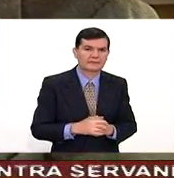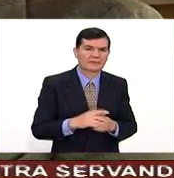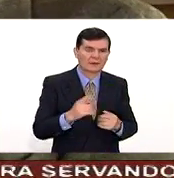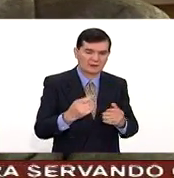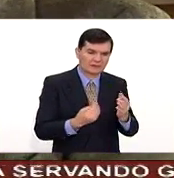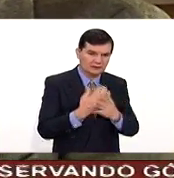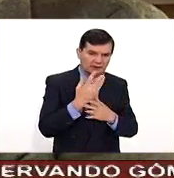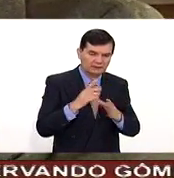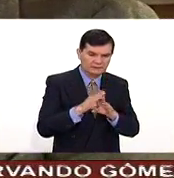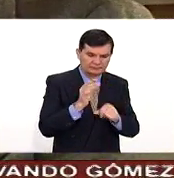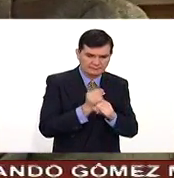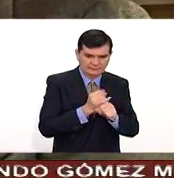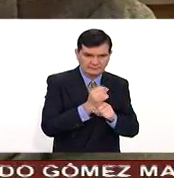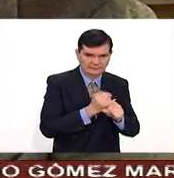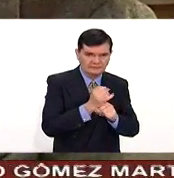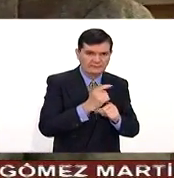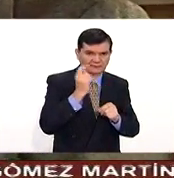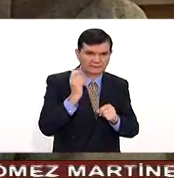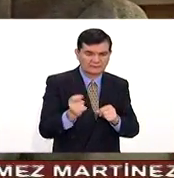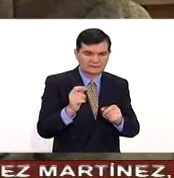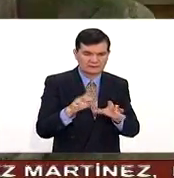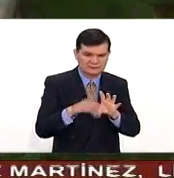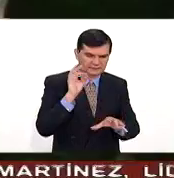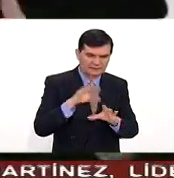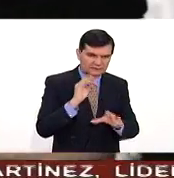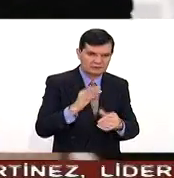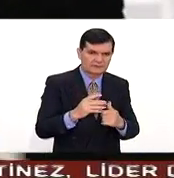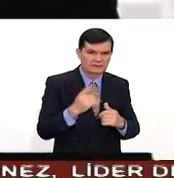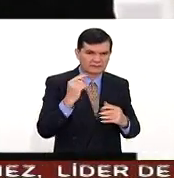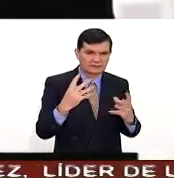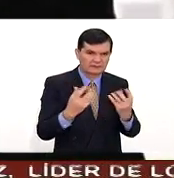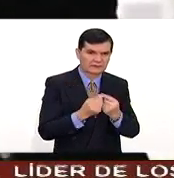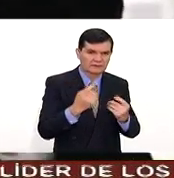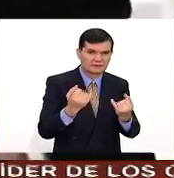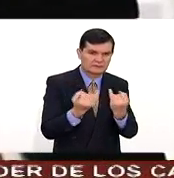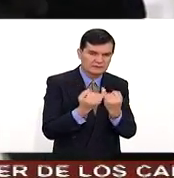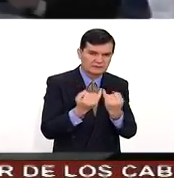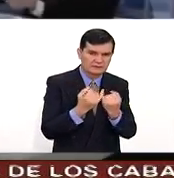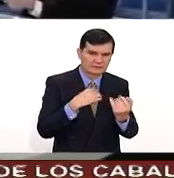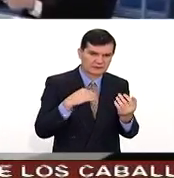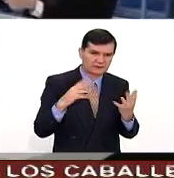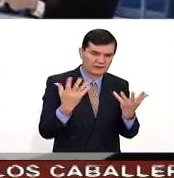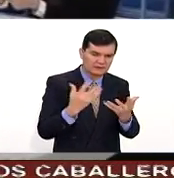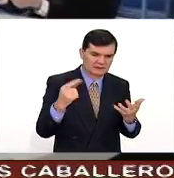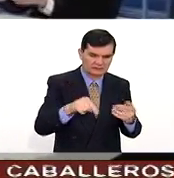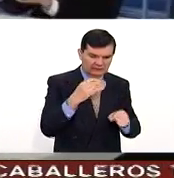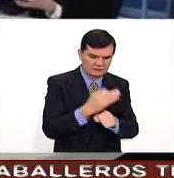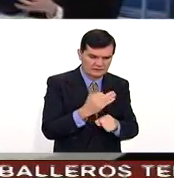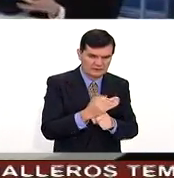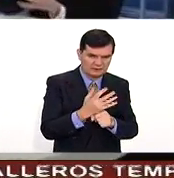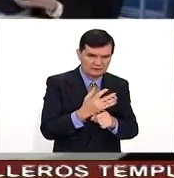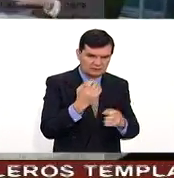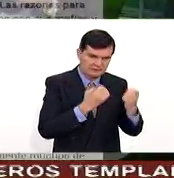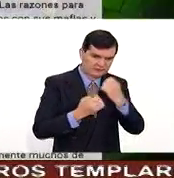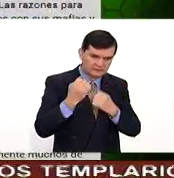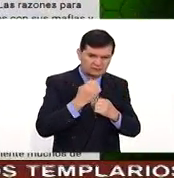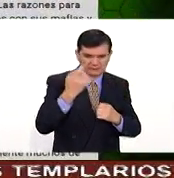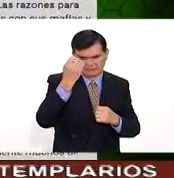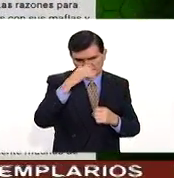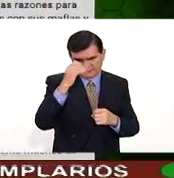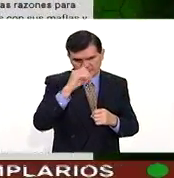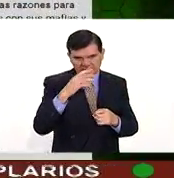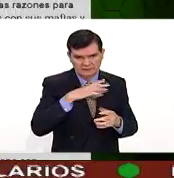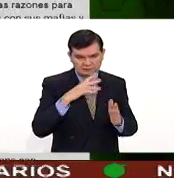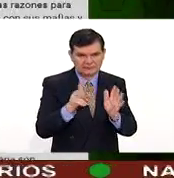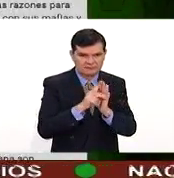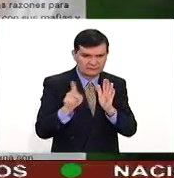Además de hacer investigación en materia de elecciones y de partidos, también se puede hacer, así como estamos haciendo divulgación de opiniones en